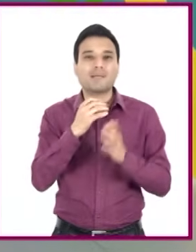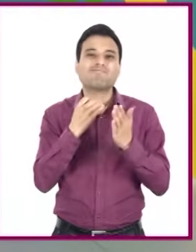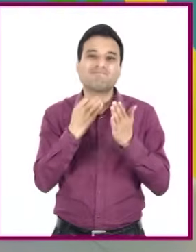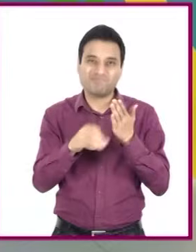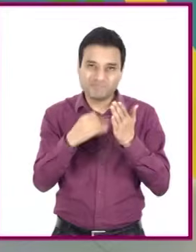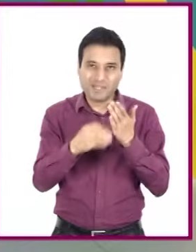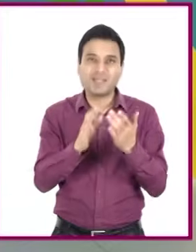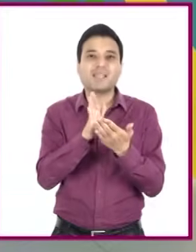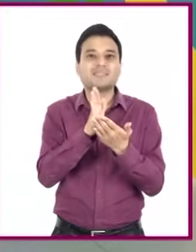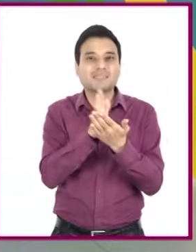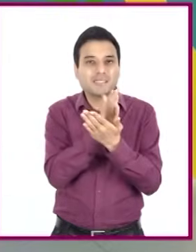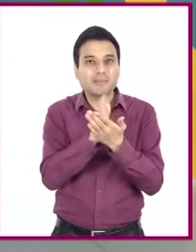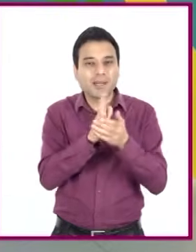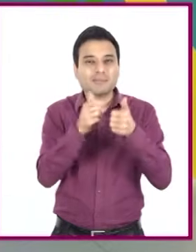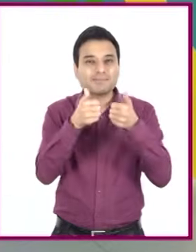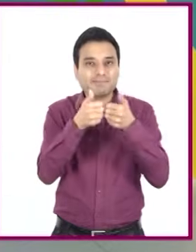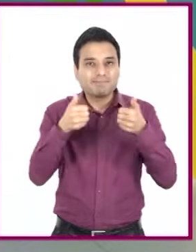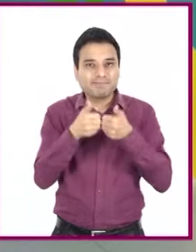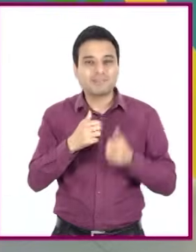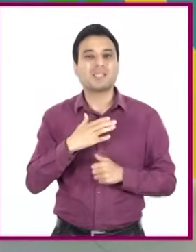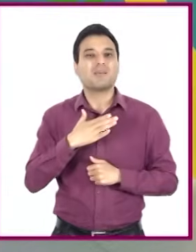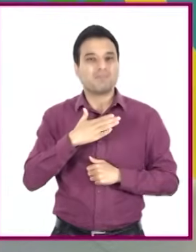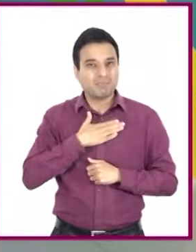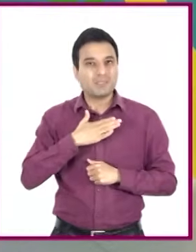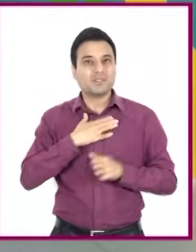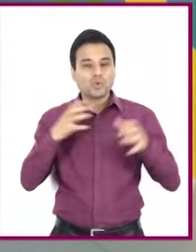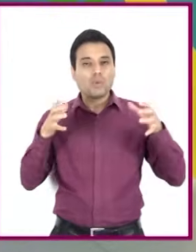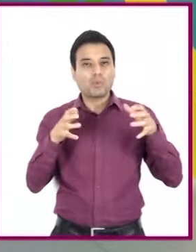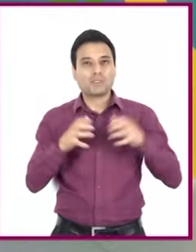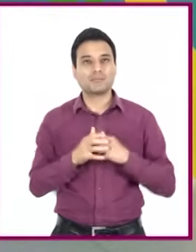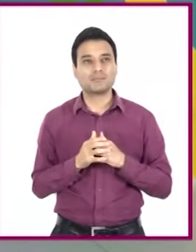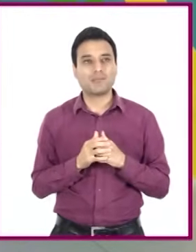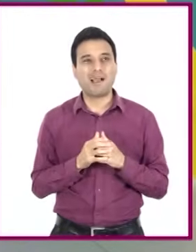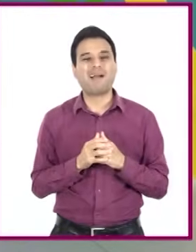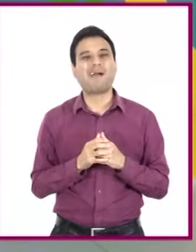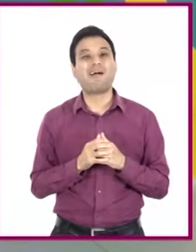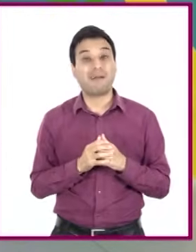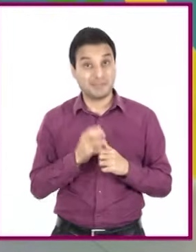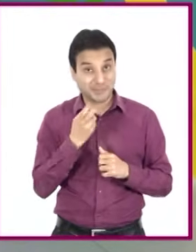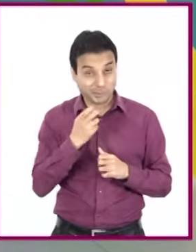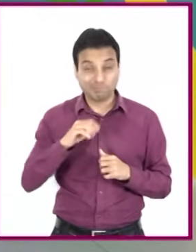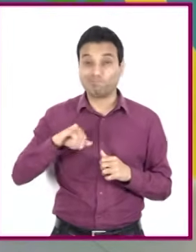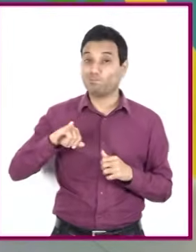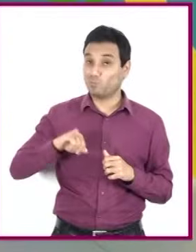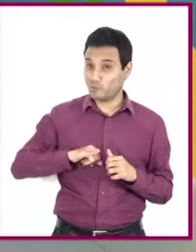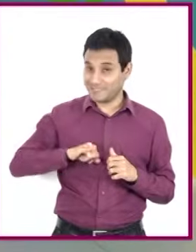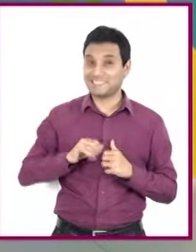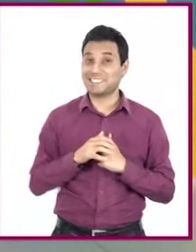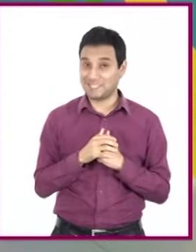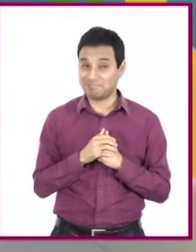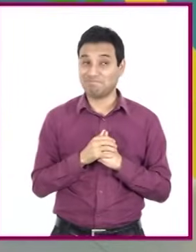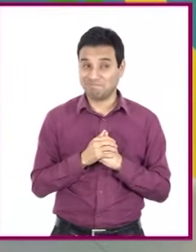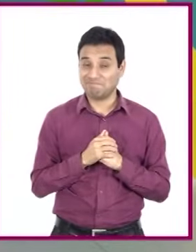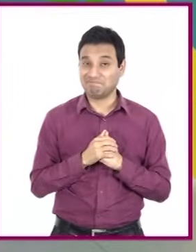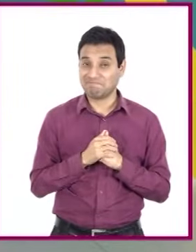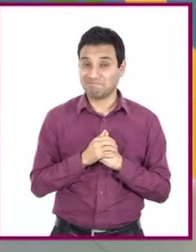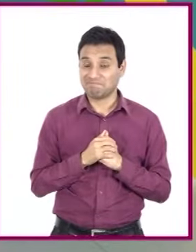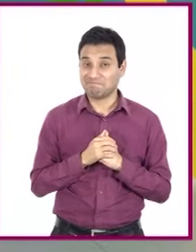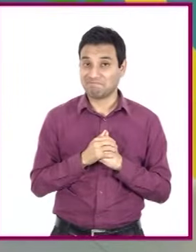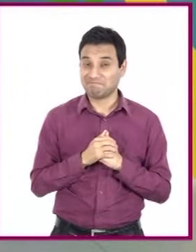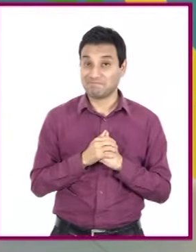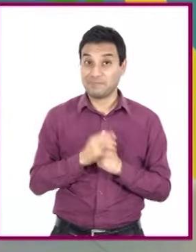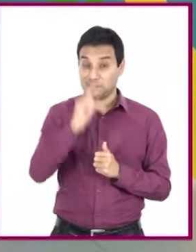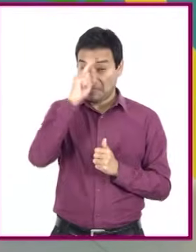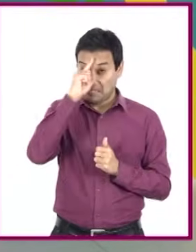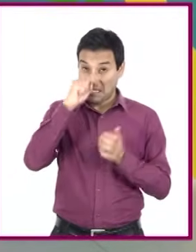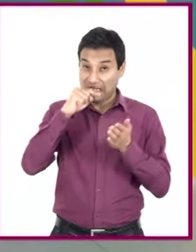comunidad. Leslie, me parece una situación muy interesante la que nos estás compartiendo y